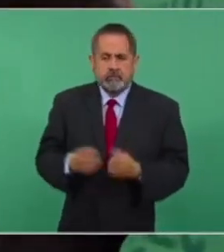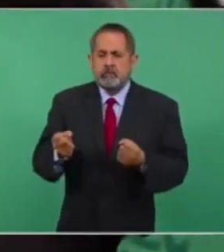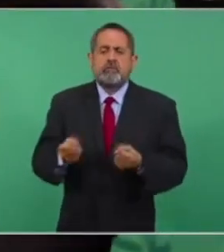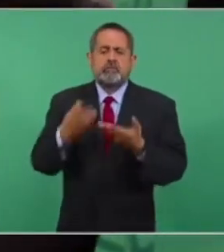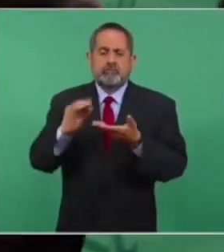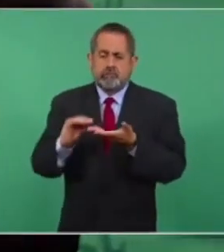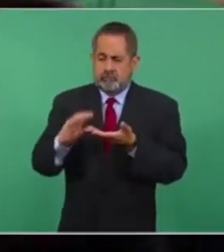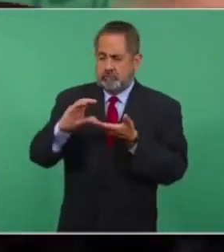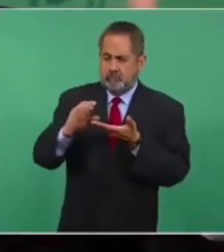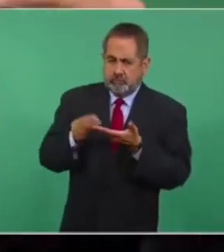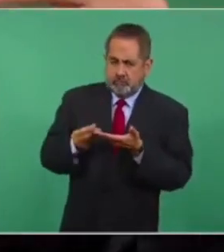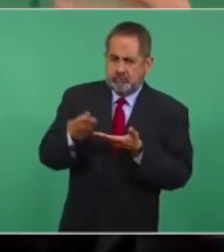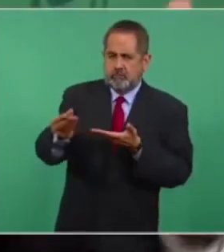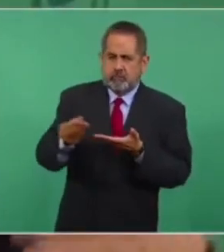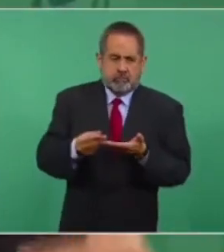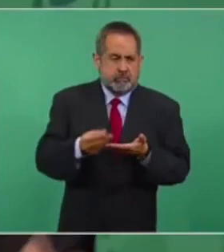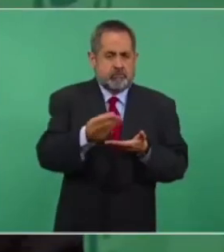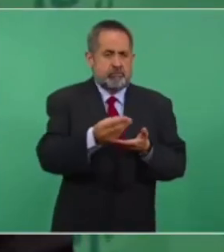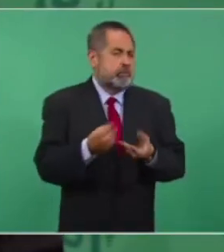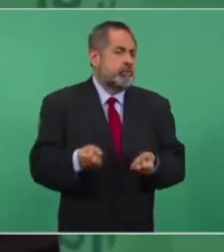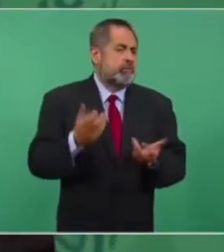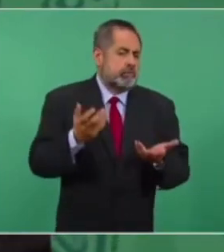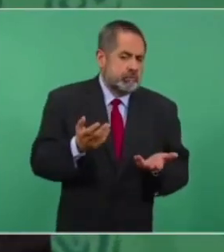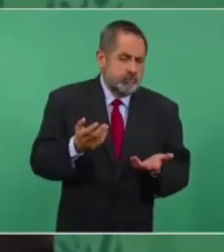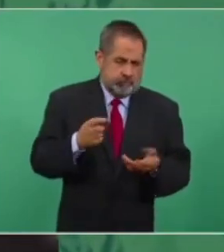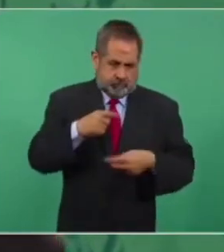¿Cuánto se le devuelve a los estados?